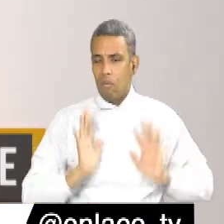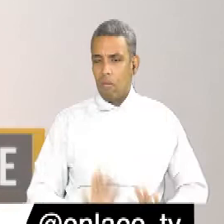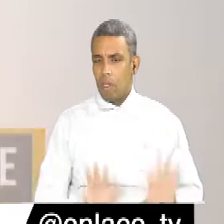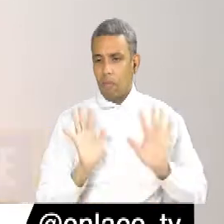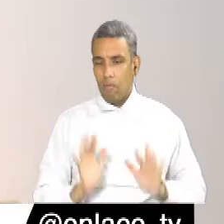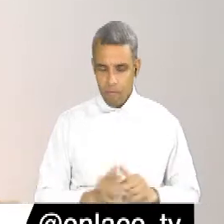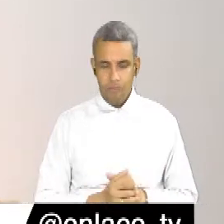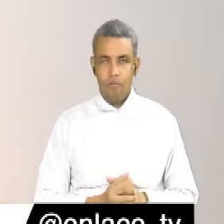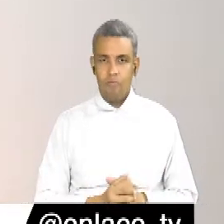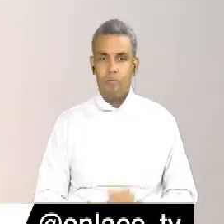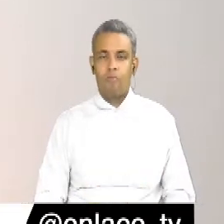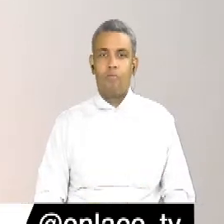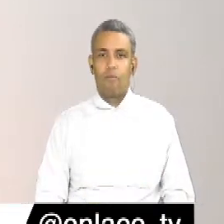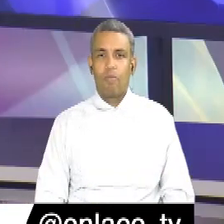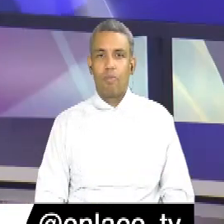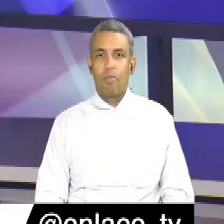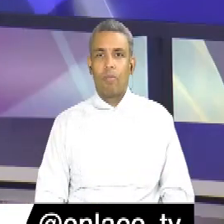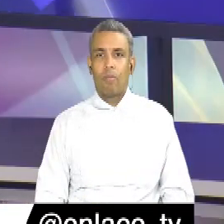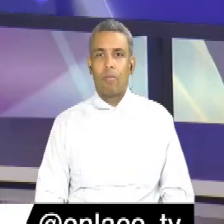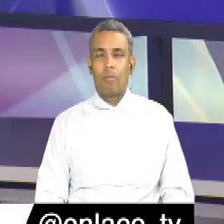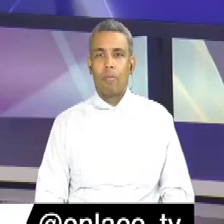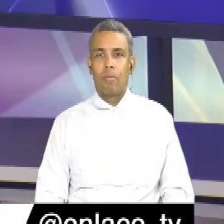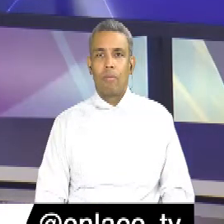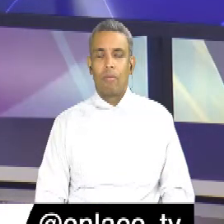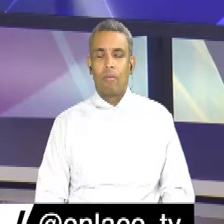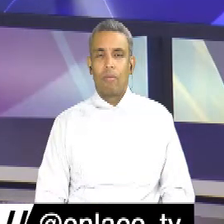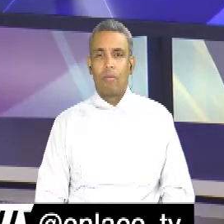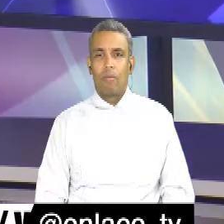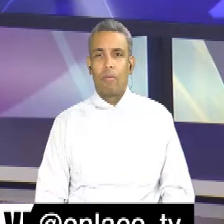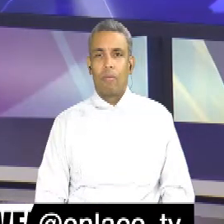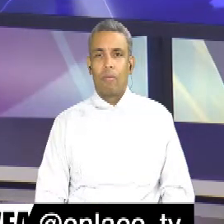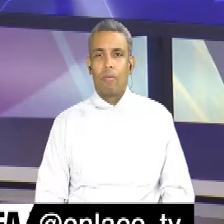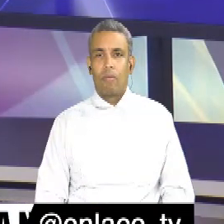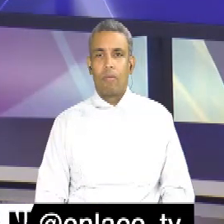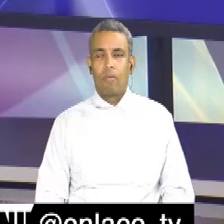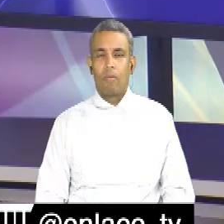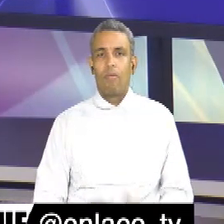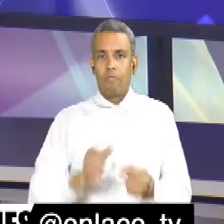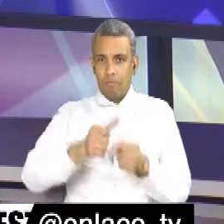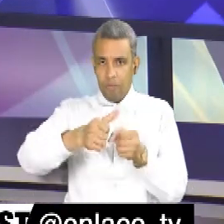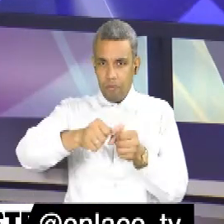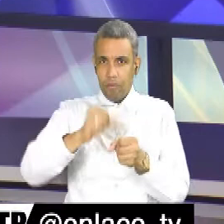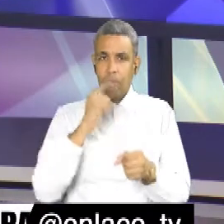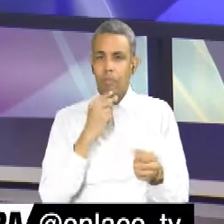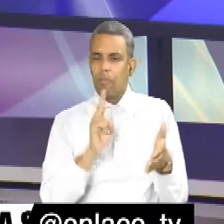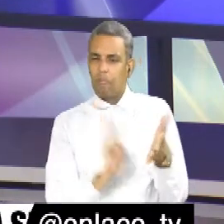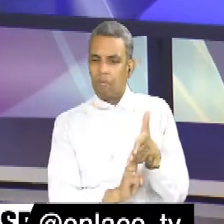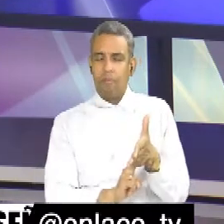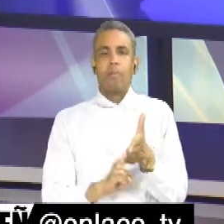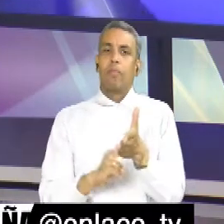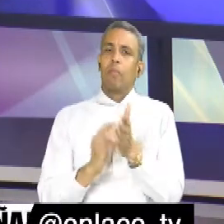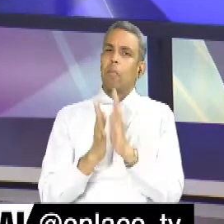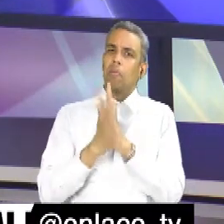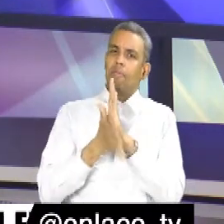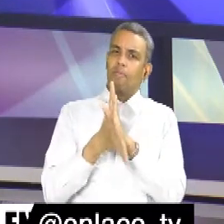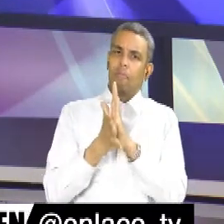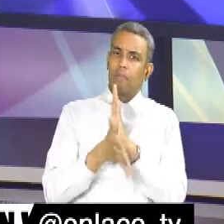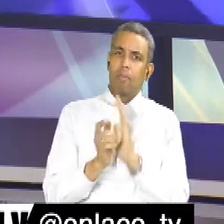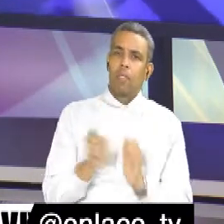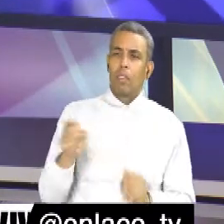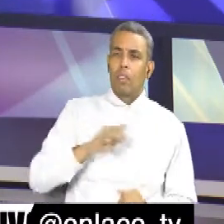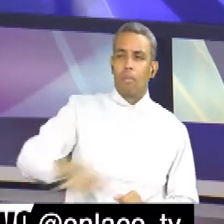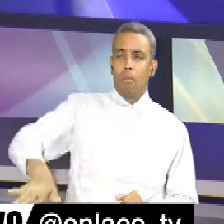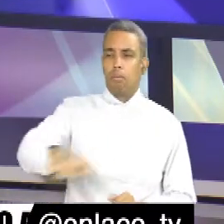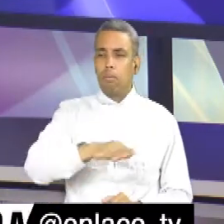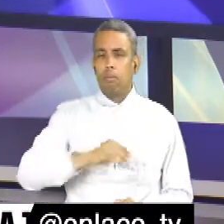semestre del calendario escolar. En comunicado de prensa, Ecopetrol rechaza protestas y bloqueos en Campos Yariguí, Cantagallo,